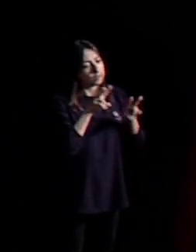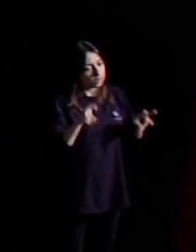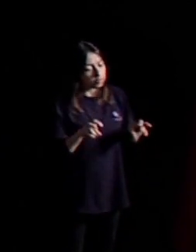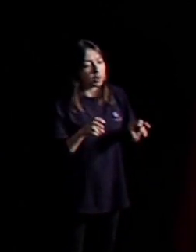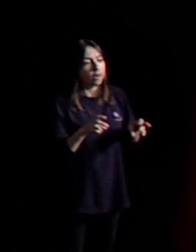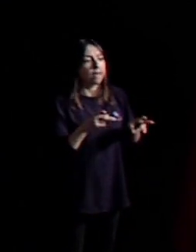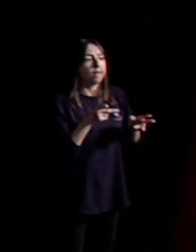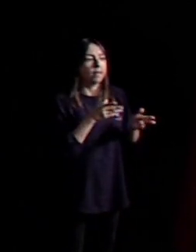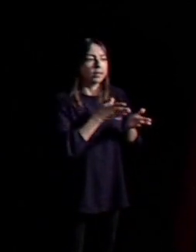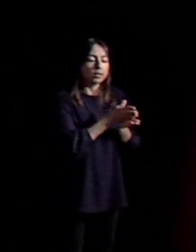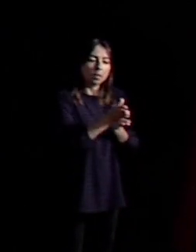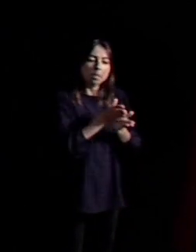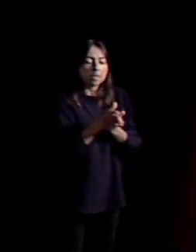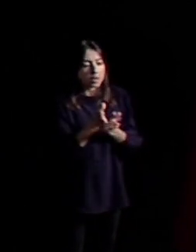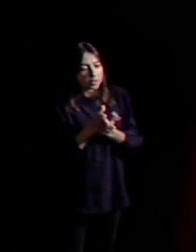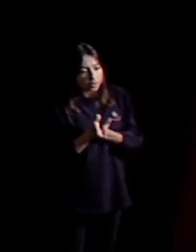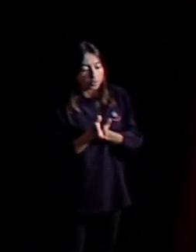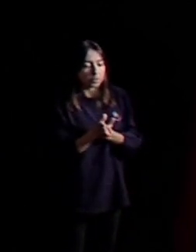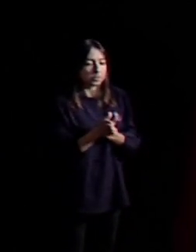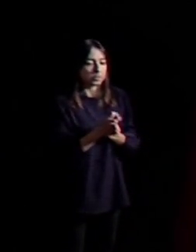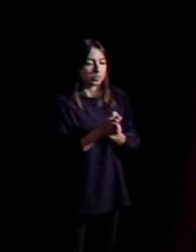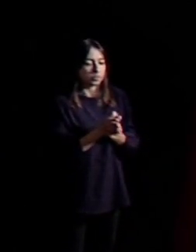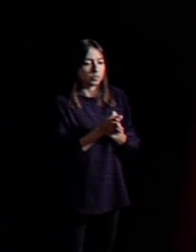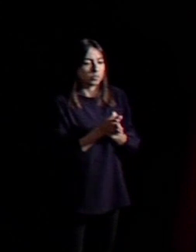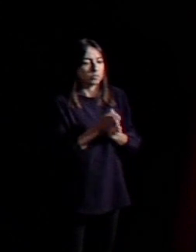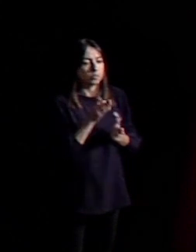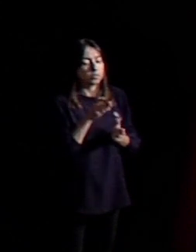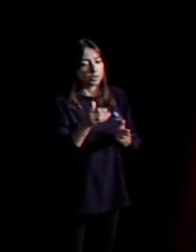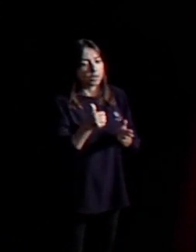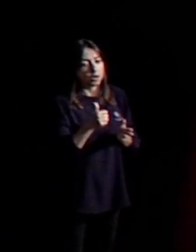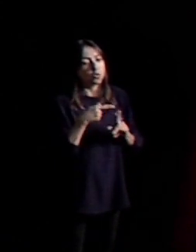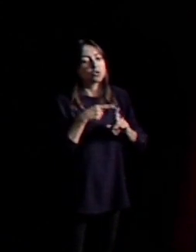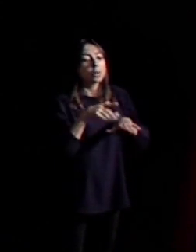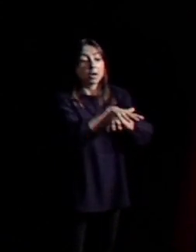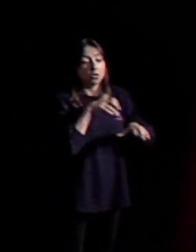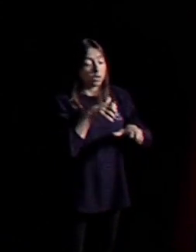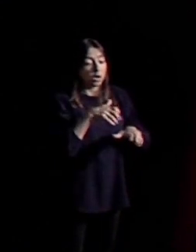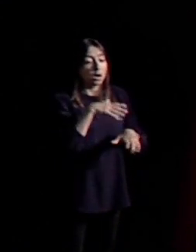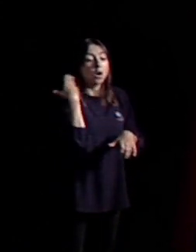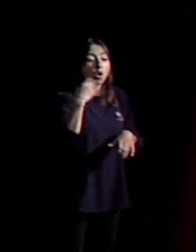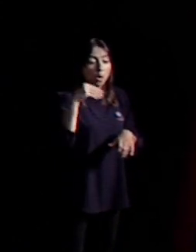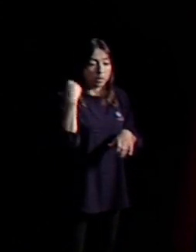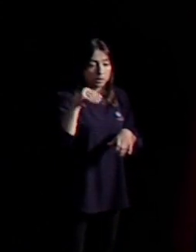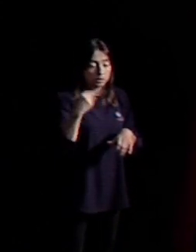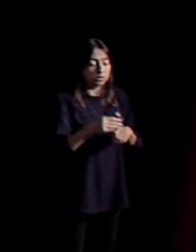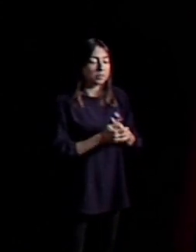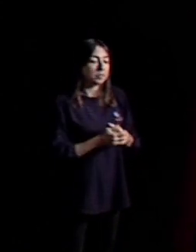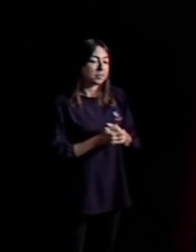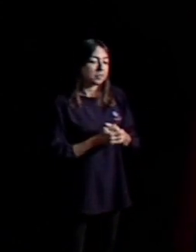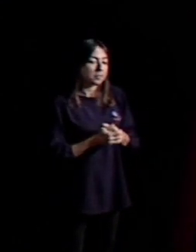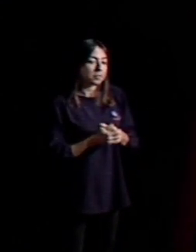de medios que tienen, sobre todo la gente joven y muy joven, en sus manos,